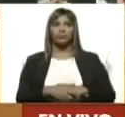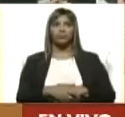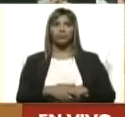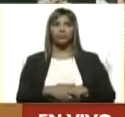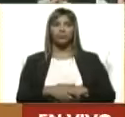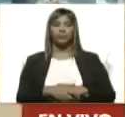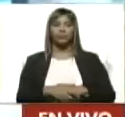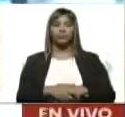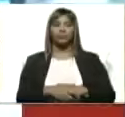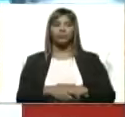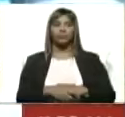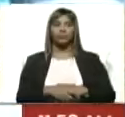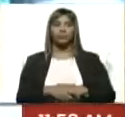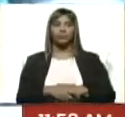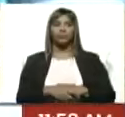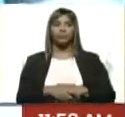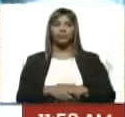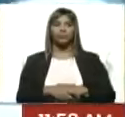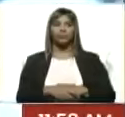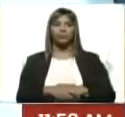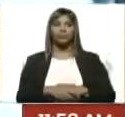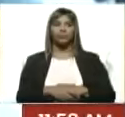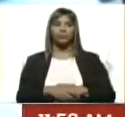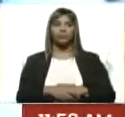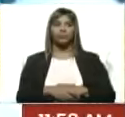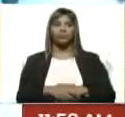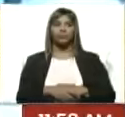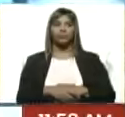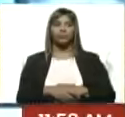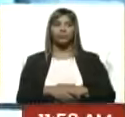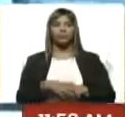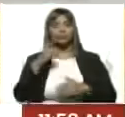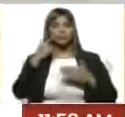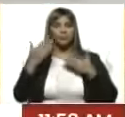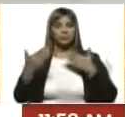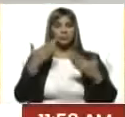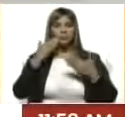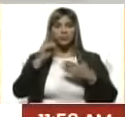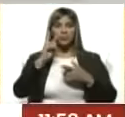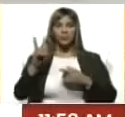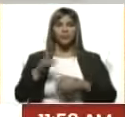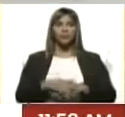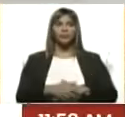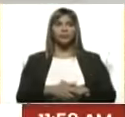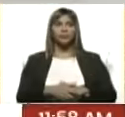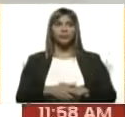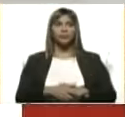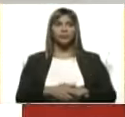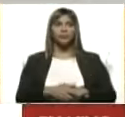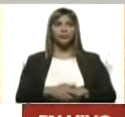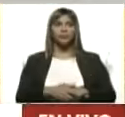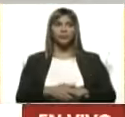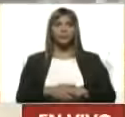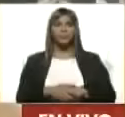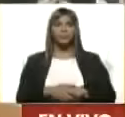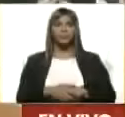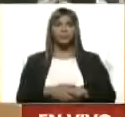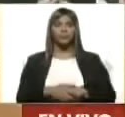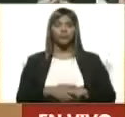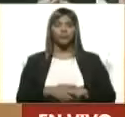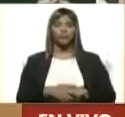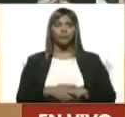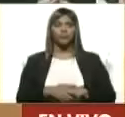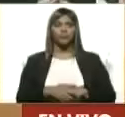Ah, te vi chequeando tu 1 por 10. ¿Eh? Entonces,